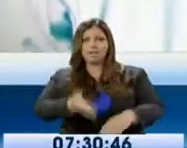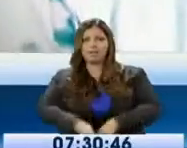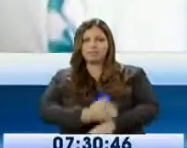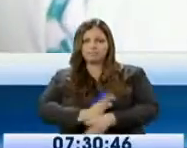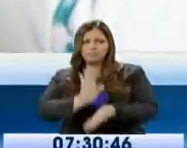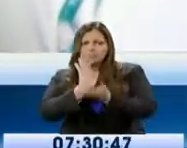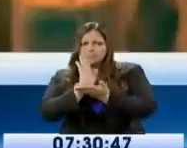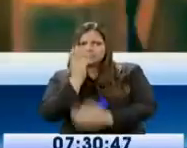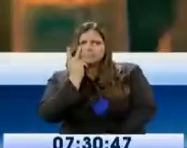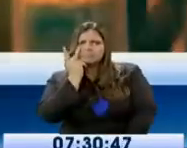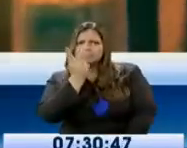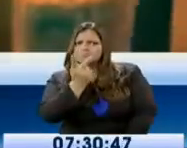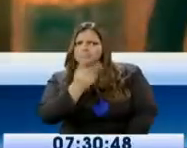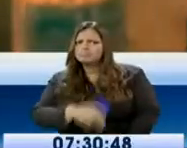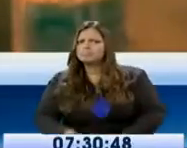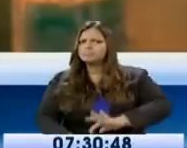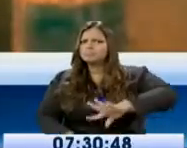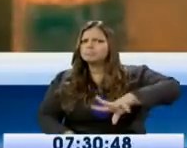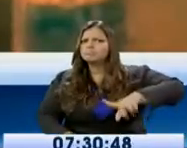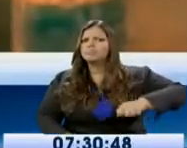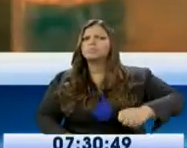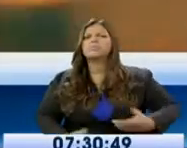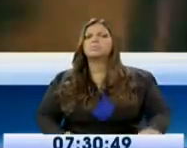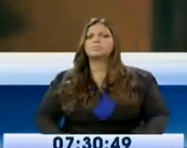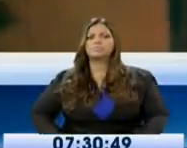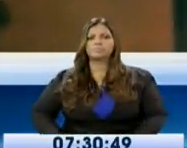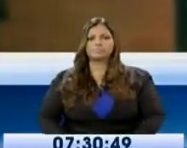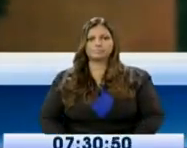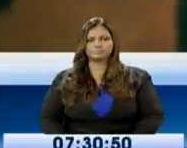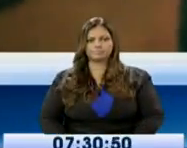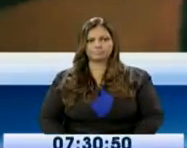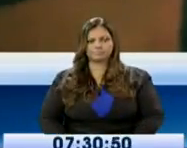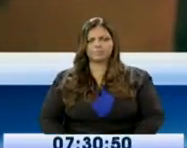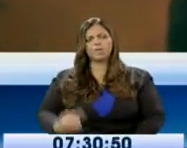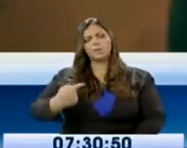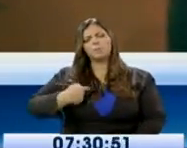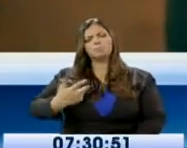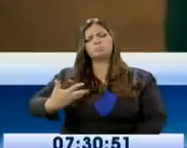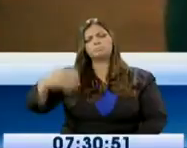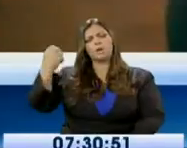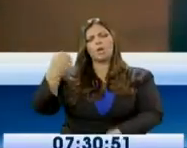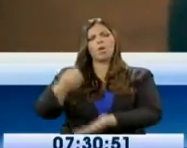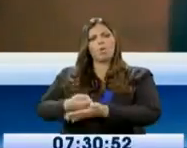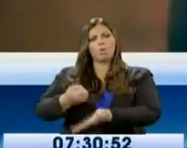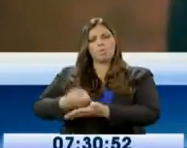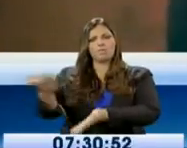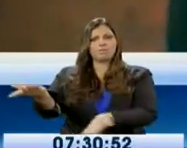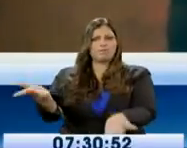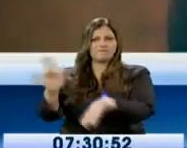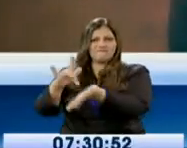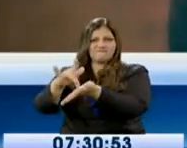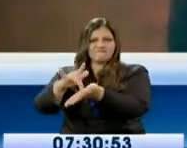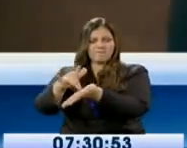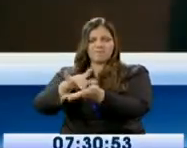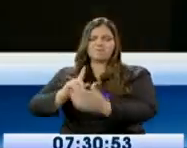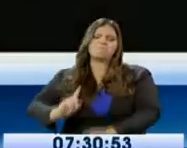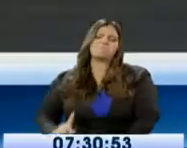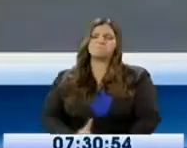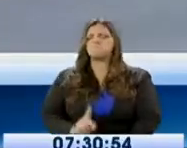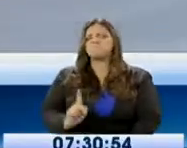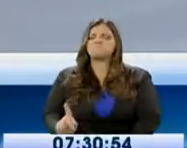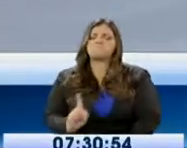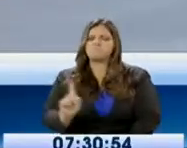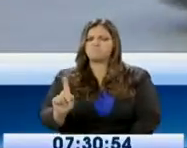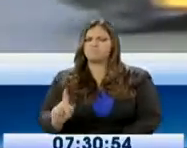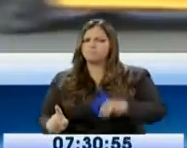similares características hace solo unos días. Yo venía a comprar acá atrás de la farmacia y un señor estaba hablando por celular justo